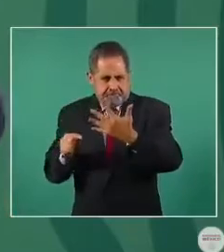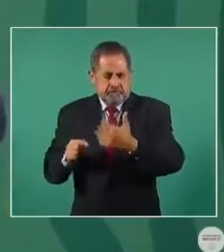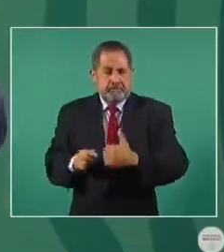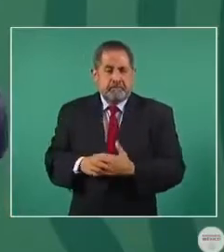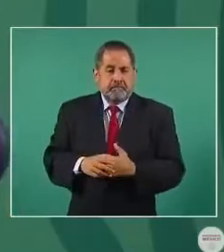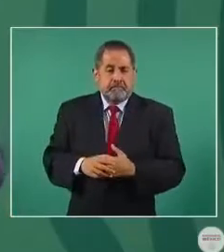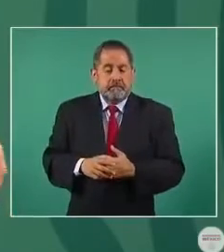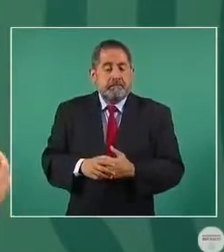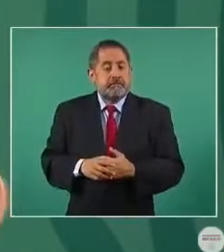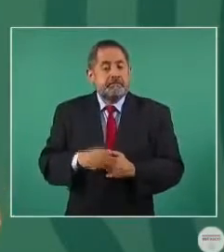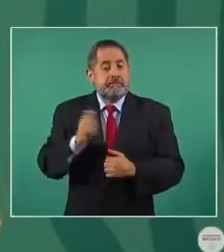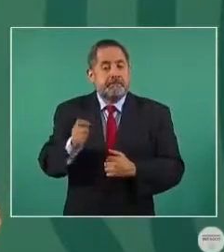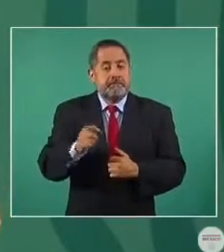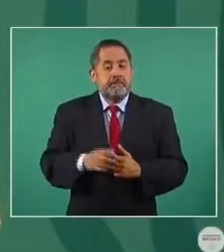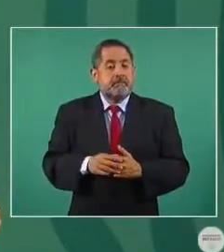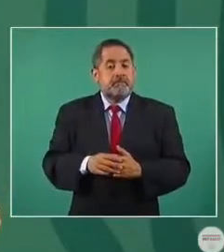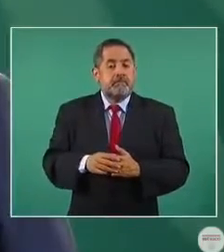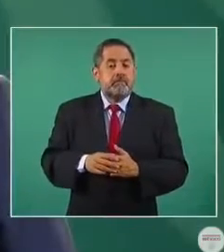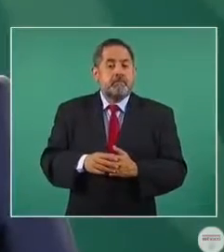El que